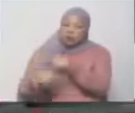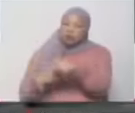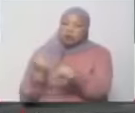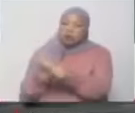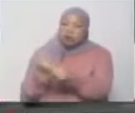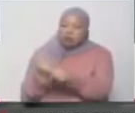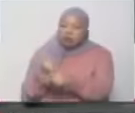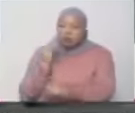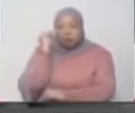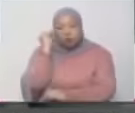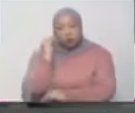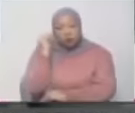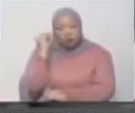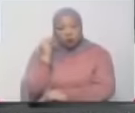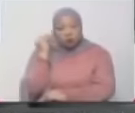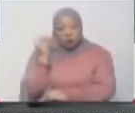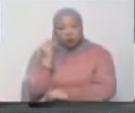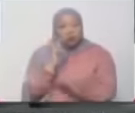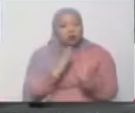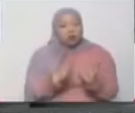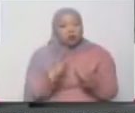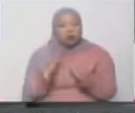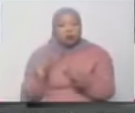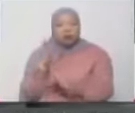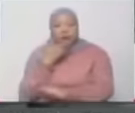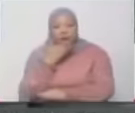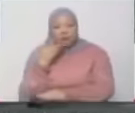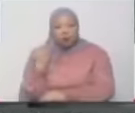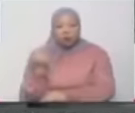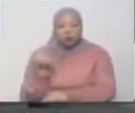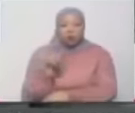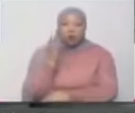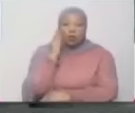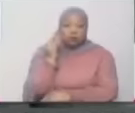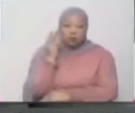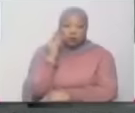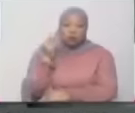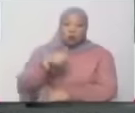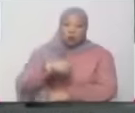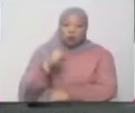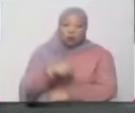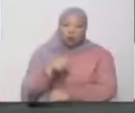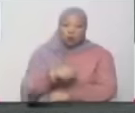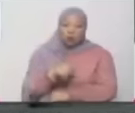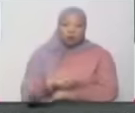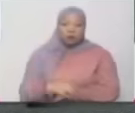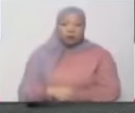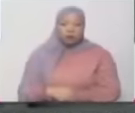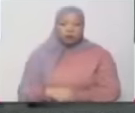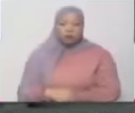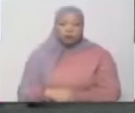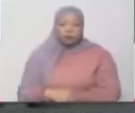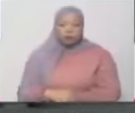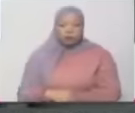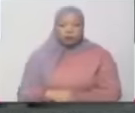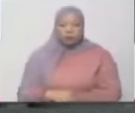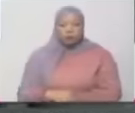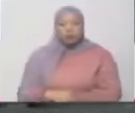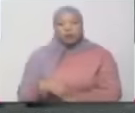reflexión, de sistematización de las mejores experiencias. Esta reunión que tenemos hoy están las comunas que están